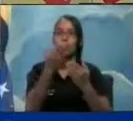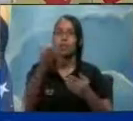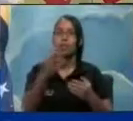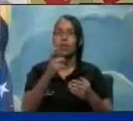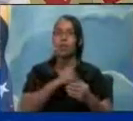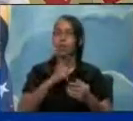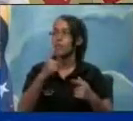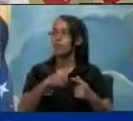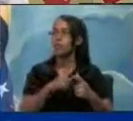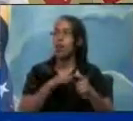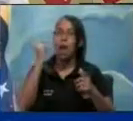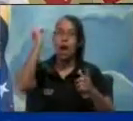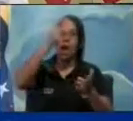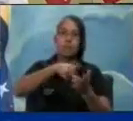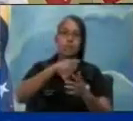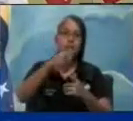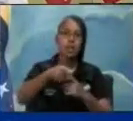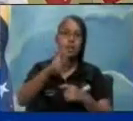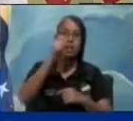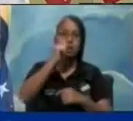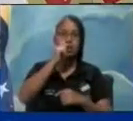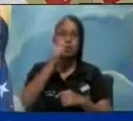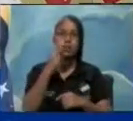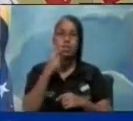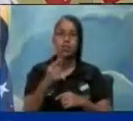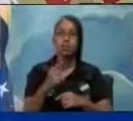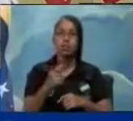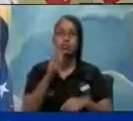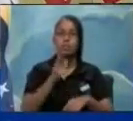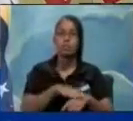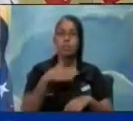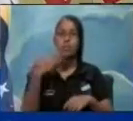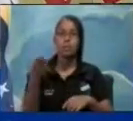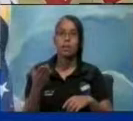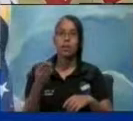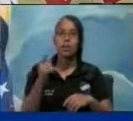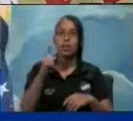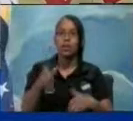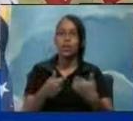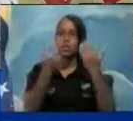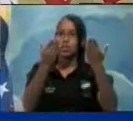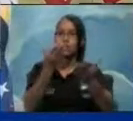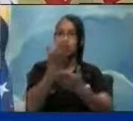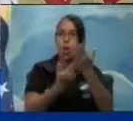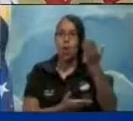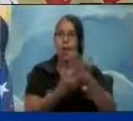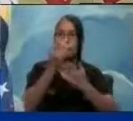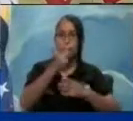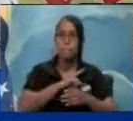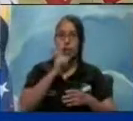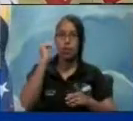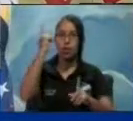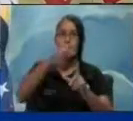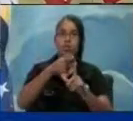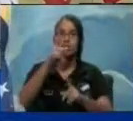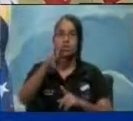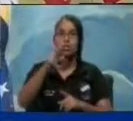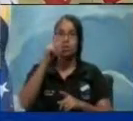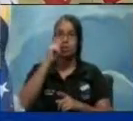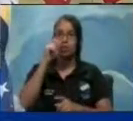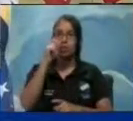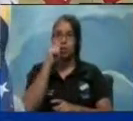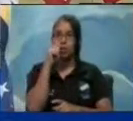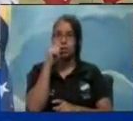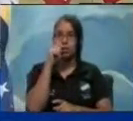hacia Pedro y hacia Juan. ¿Por qué extendió las manos hacia Pedro y